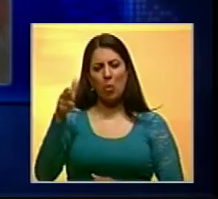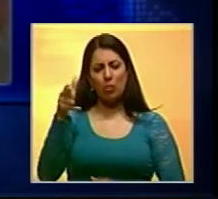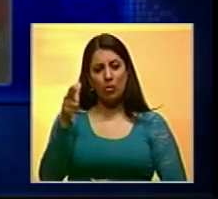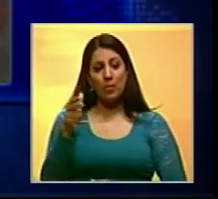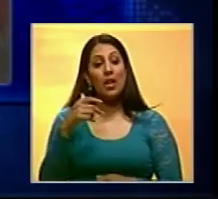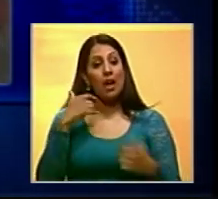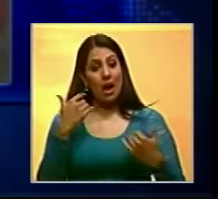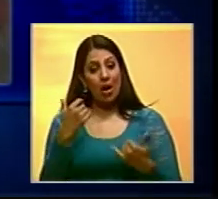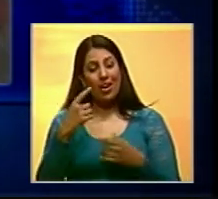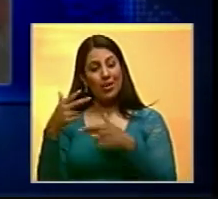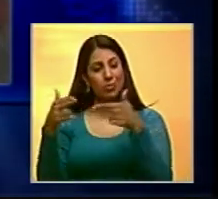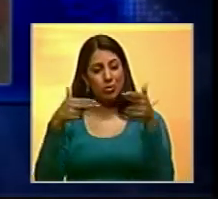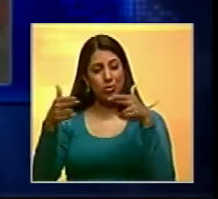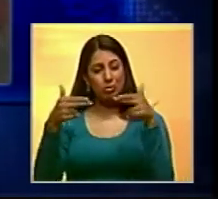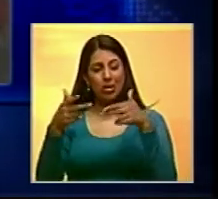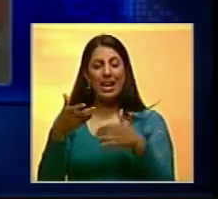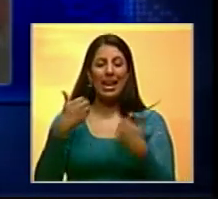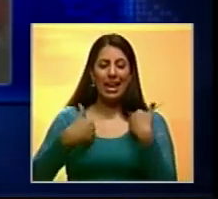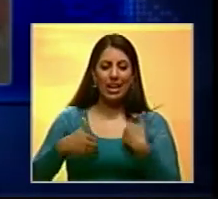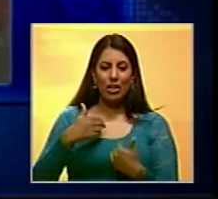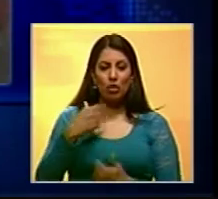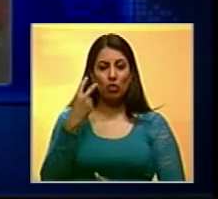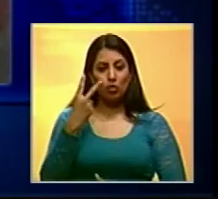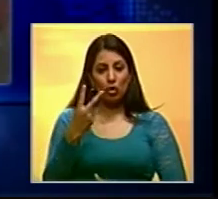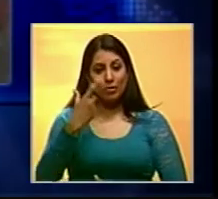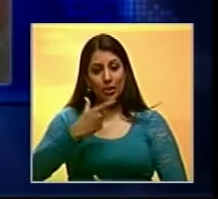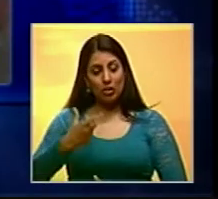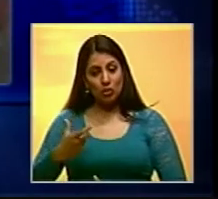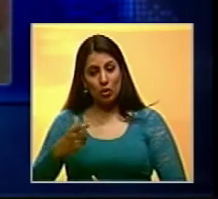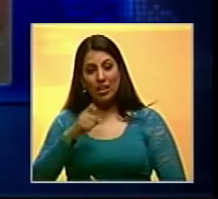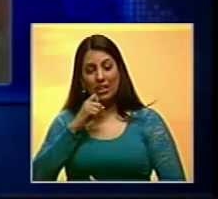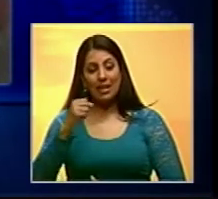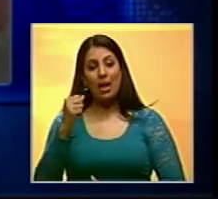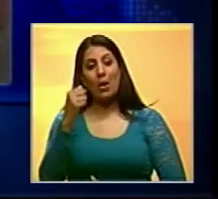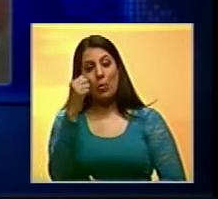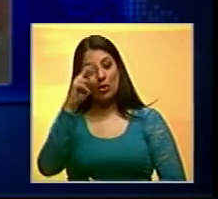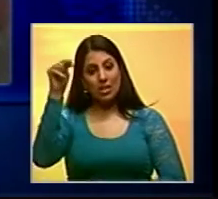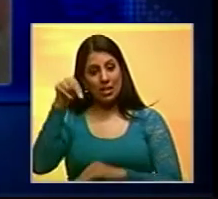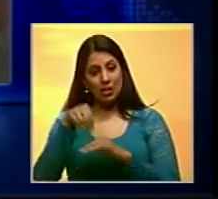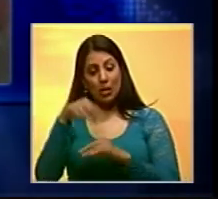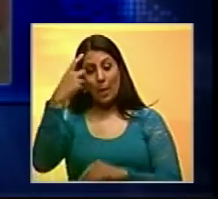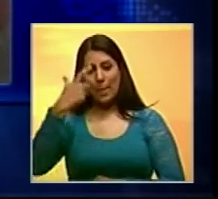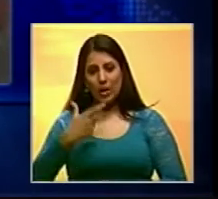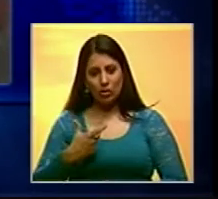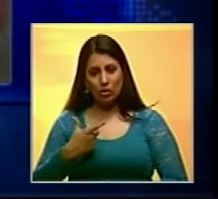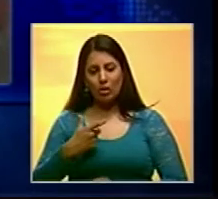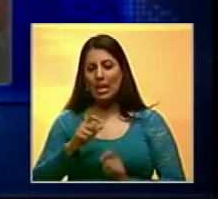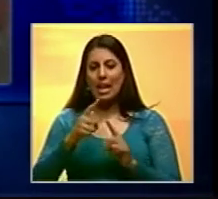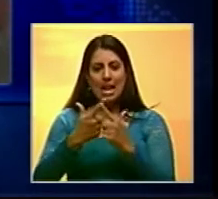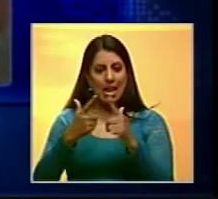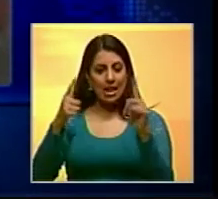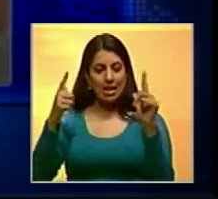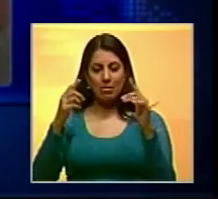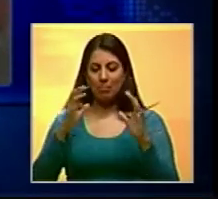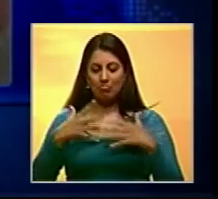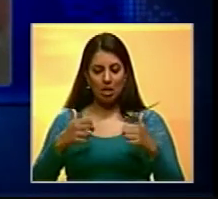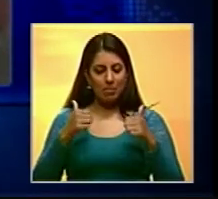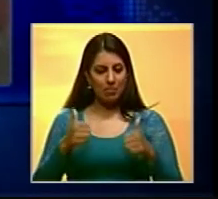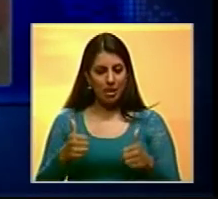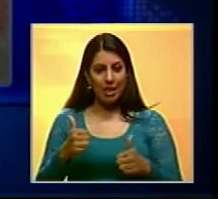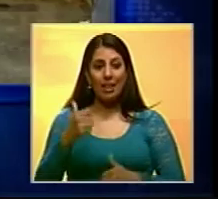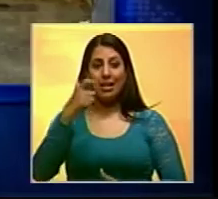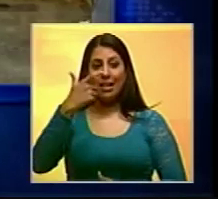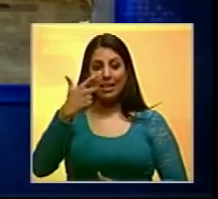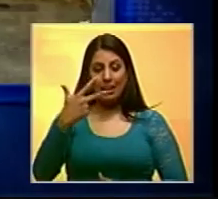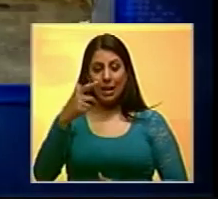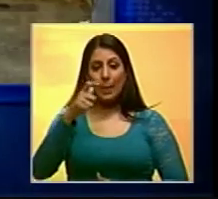disparos. Durante el hecho resultaron heridos 2 oficiales de la Policía Nacional. La víctima fue liberada ilesa. 3 armas